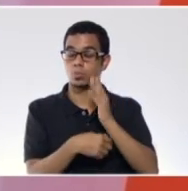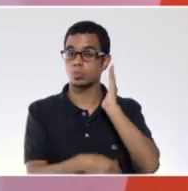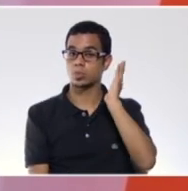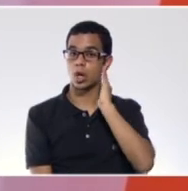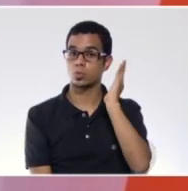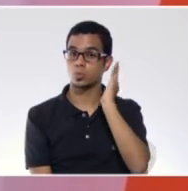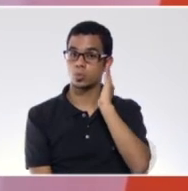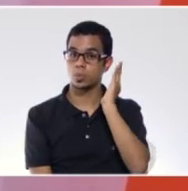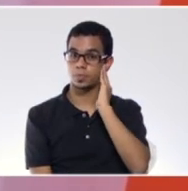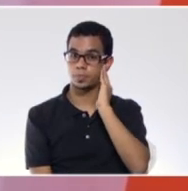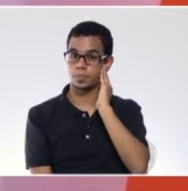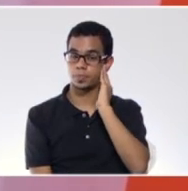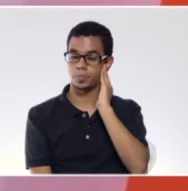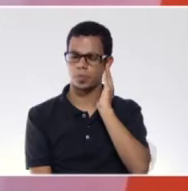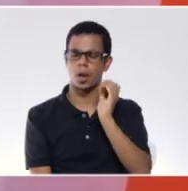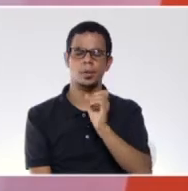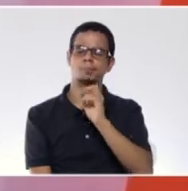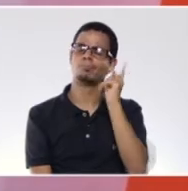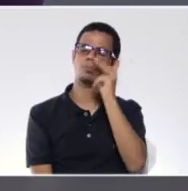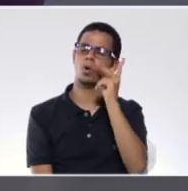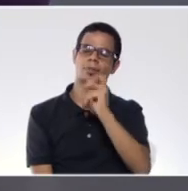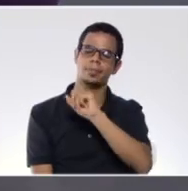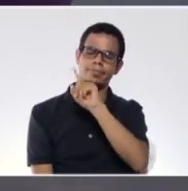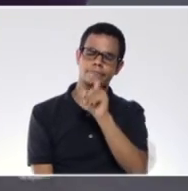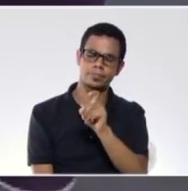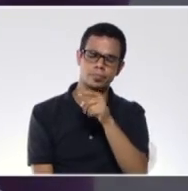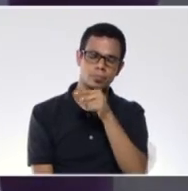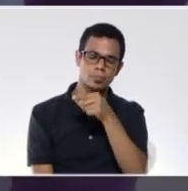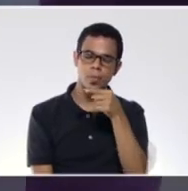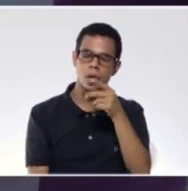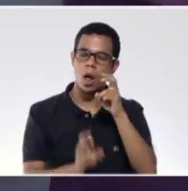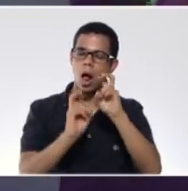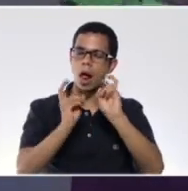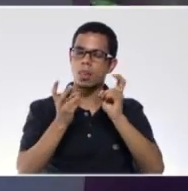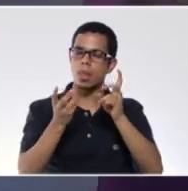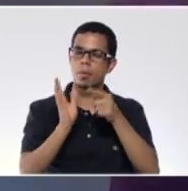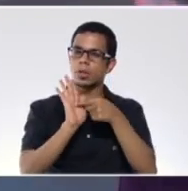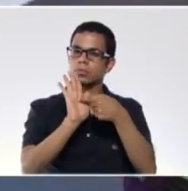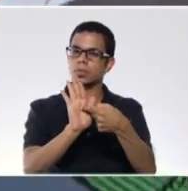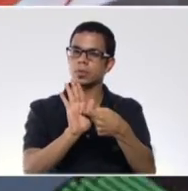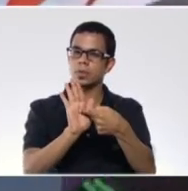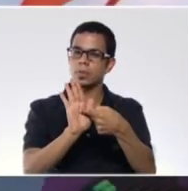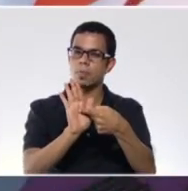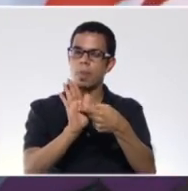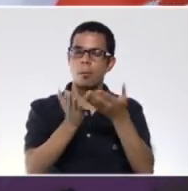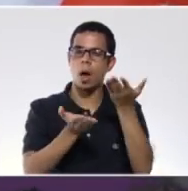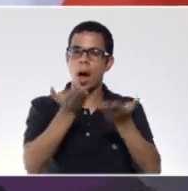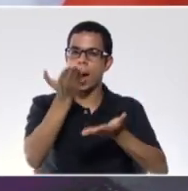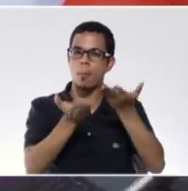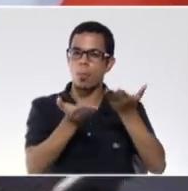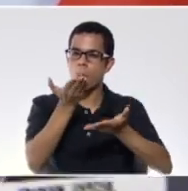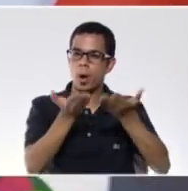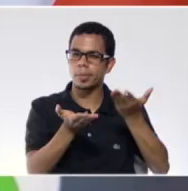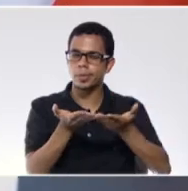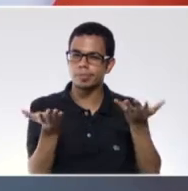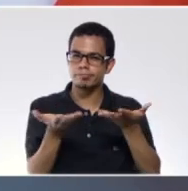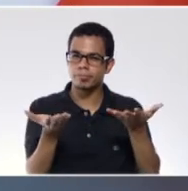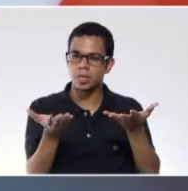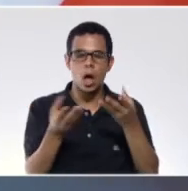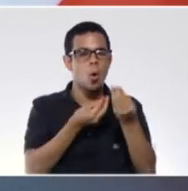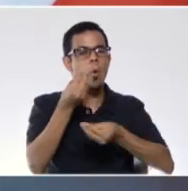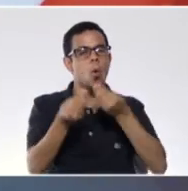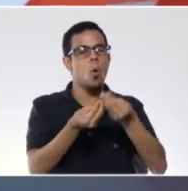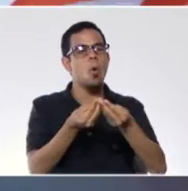auditivas. Eliseti, en cuanto al referente teórico práctico que hoy vamos a presentar, vamos a hablar de la probabilidad. ¿Cómo trabajar este contenido